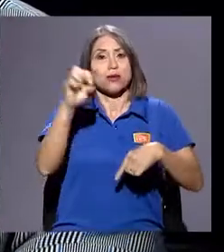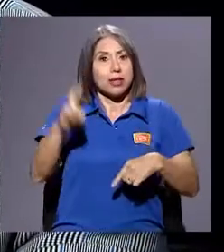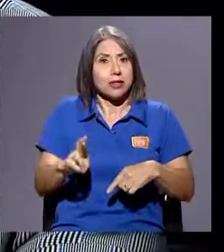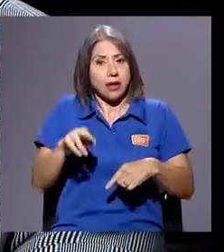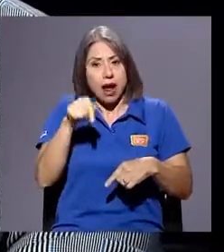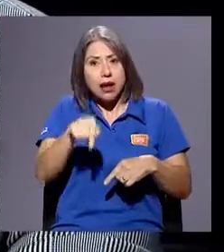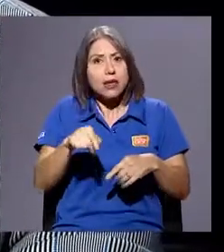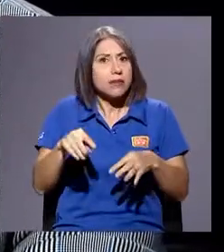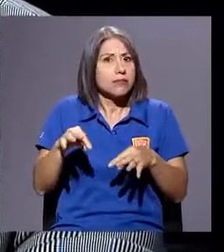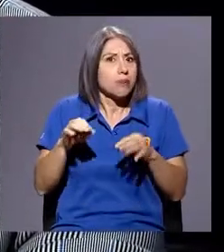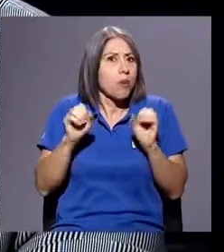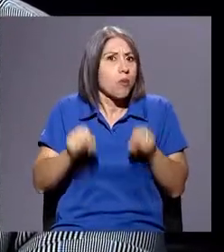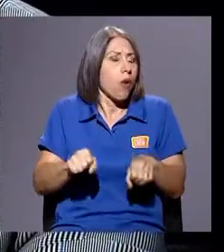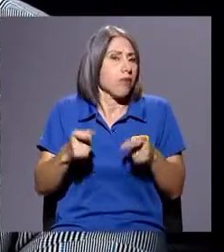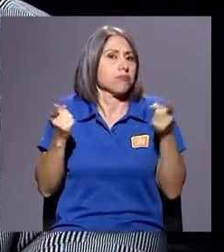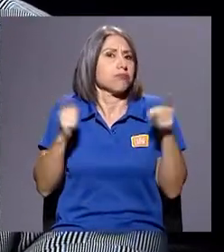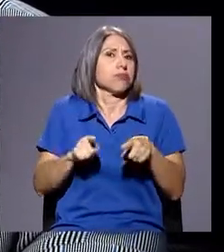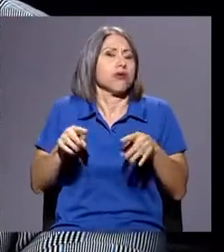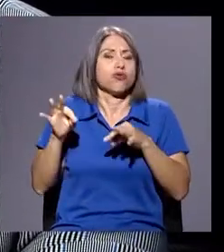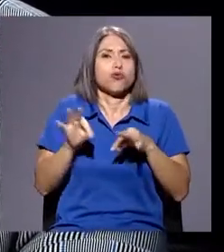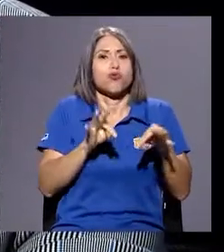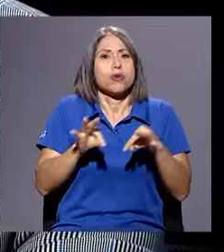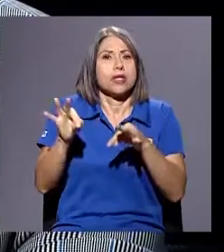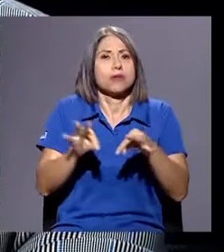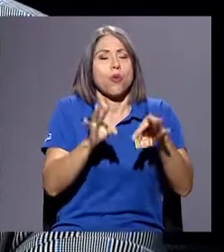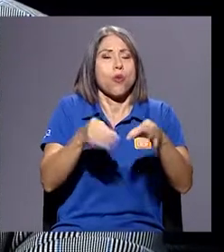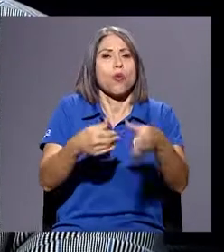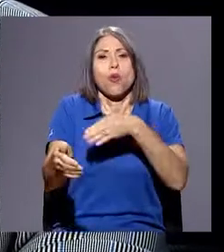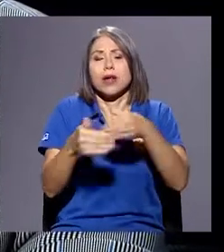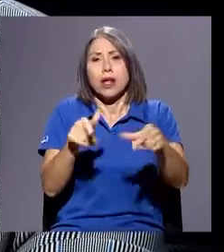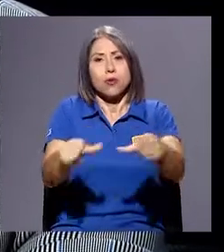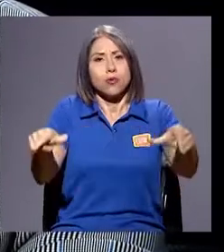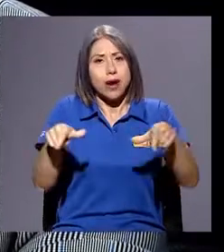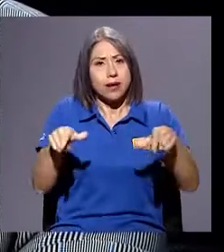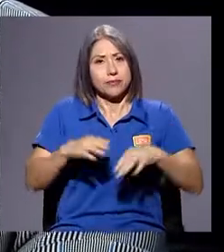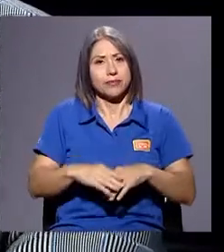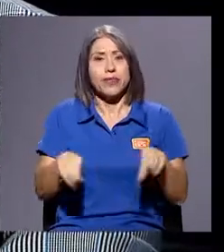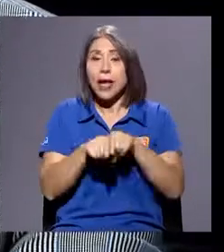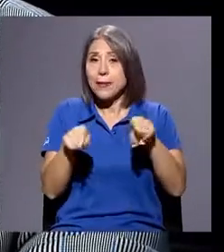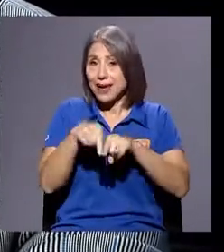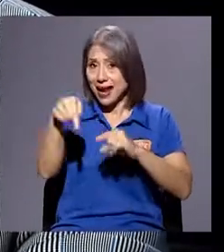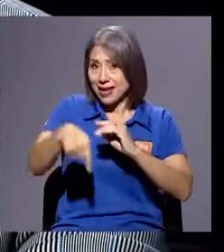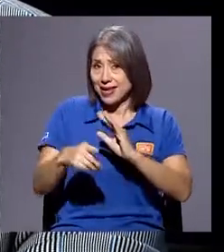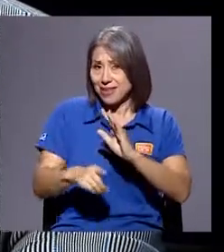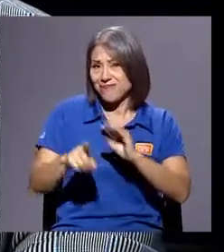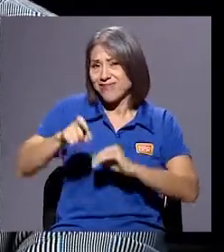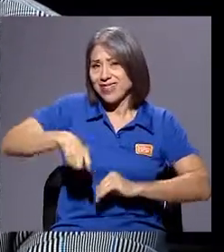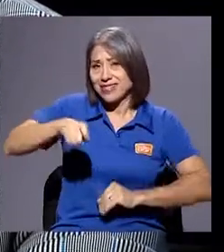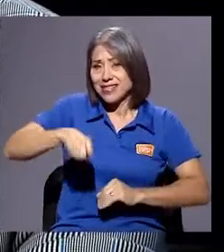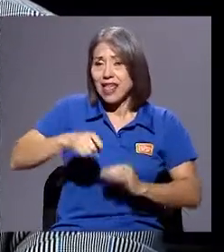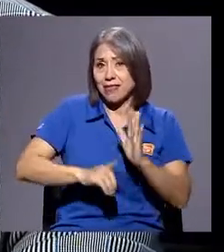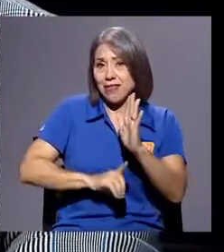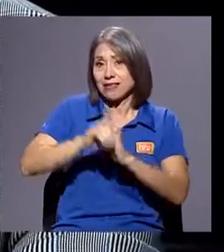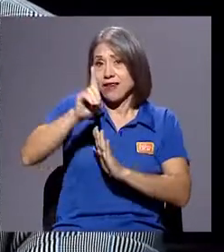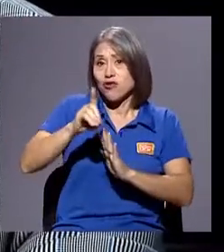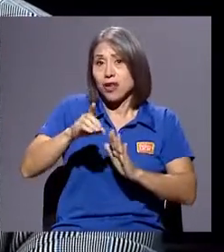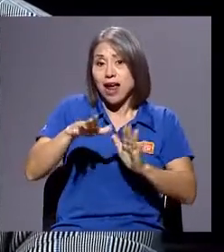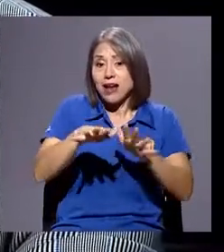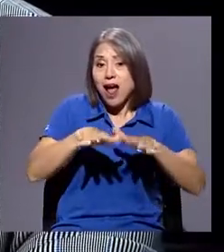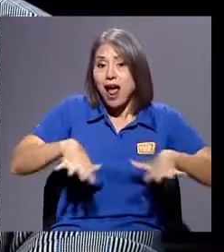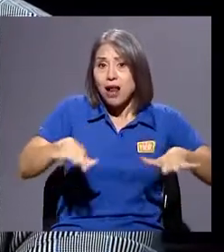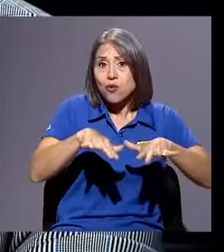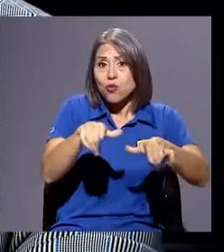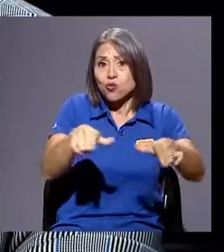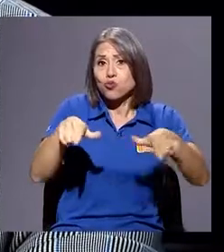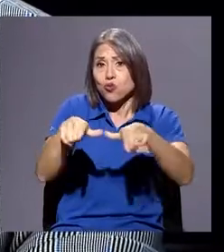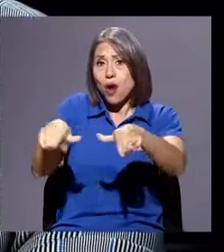en cualquier lugar, que además tiene una necesidad de desarrollar ciertas zonas. Y bueno, creo que eso es uno de los elementos